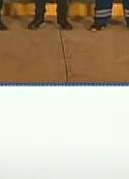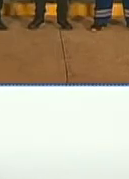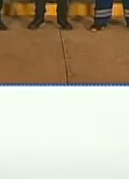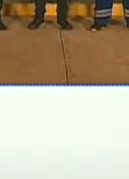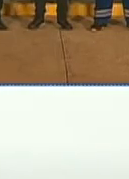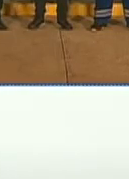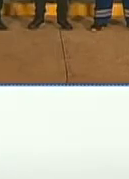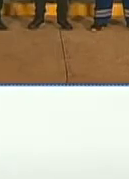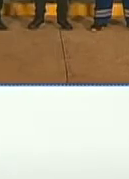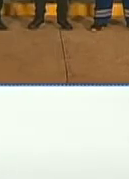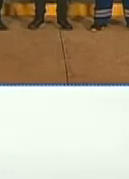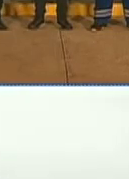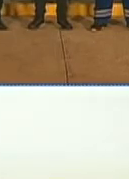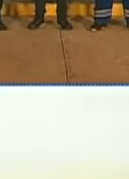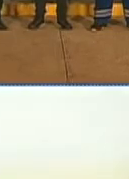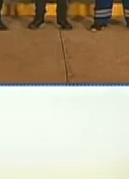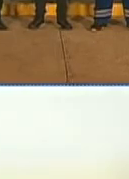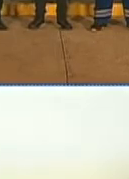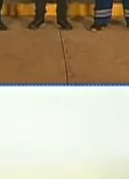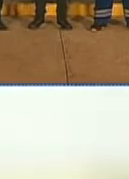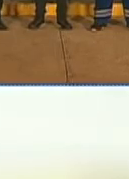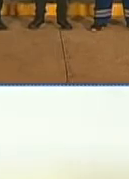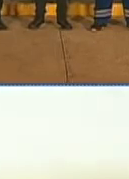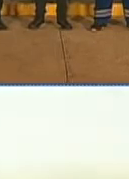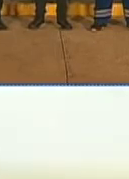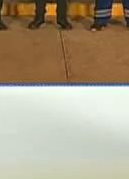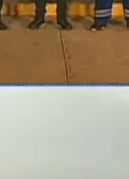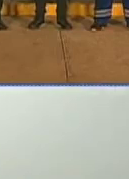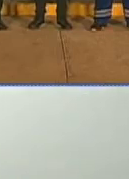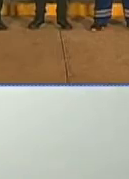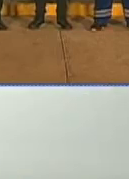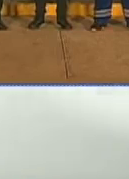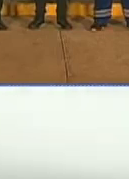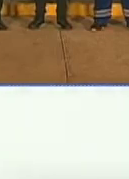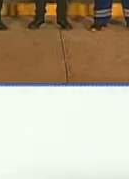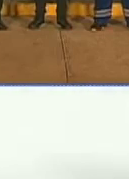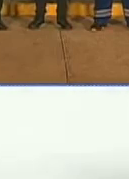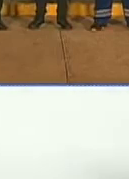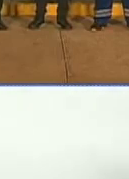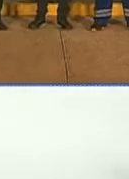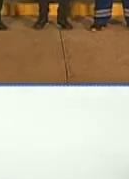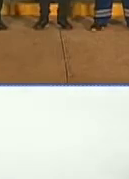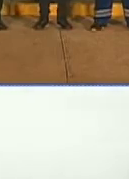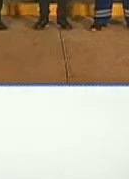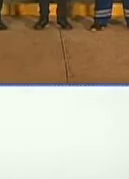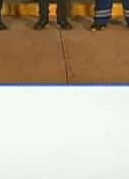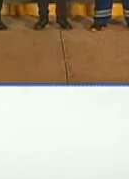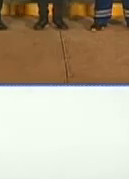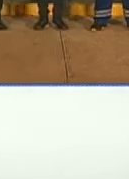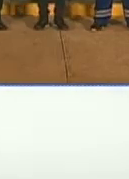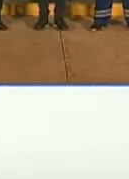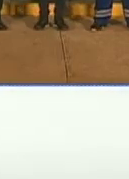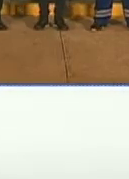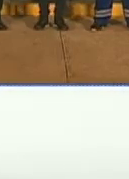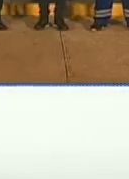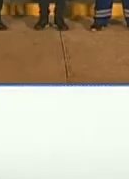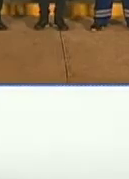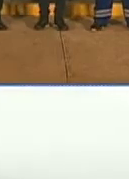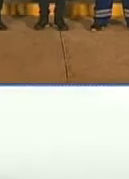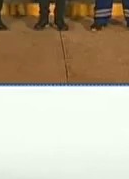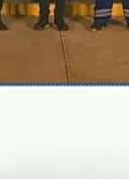2016 fue un año muy importante, porque en el 2016, bueno, se dieron pasos de conspiración